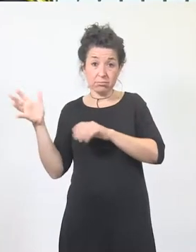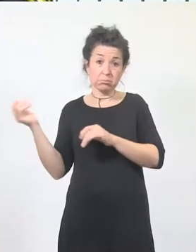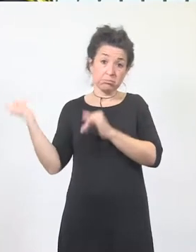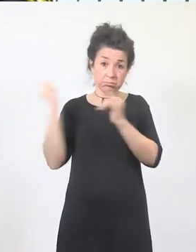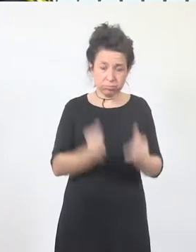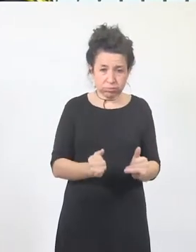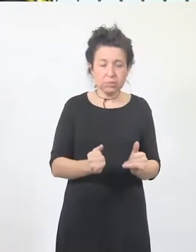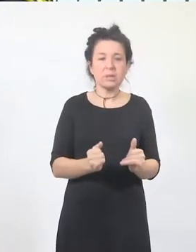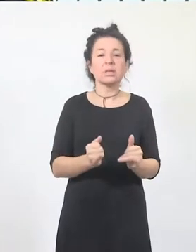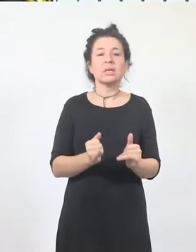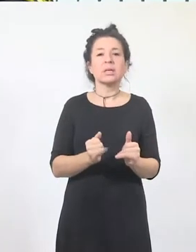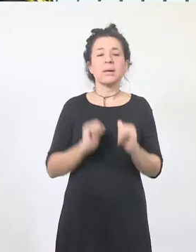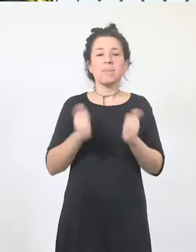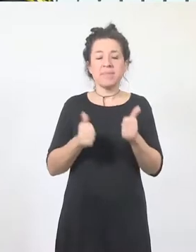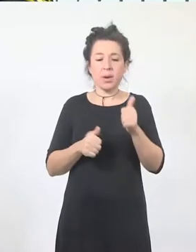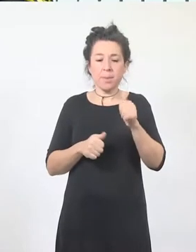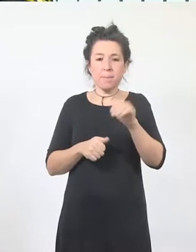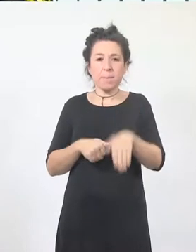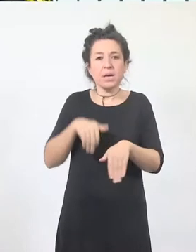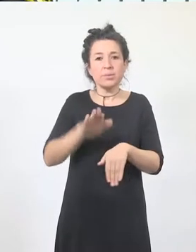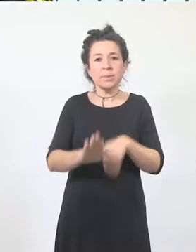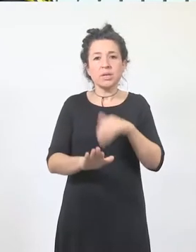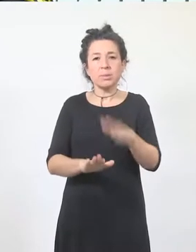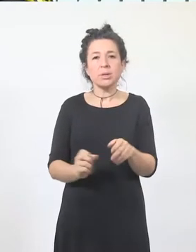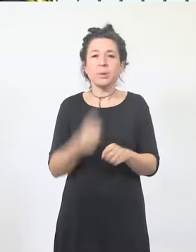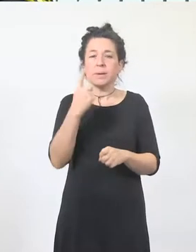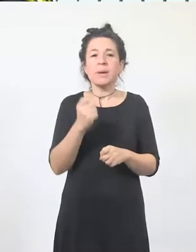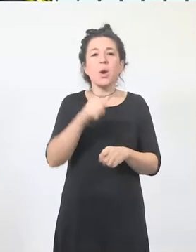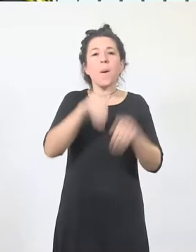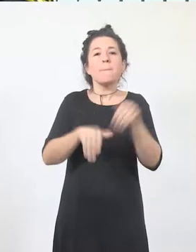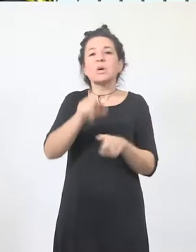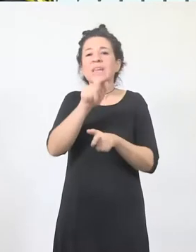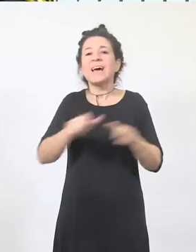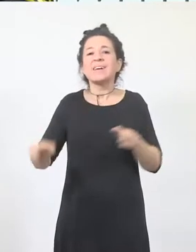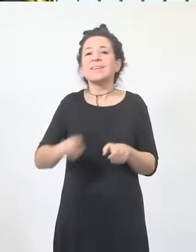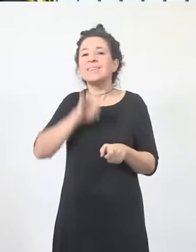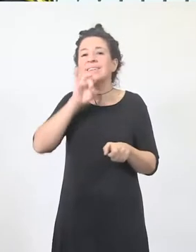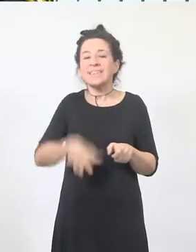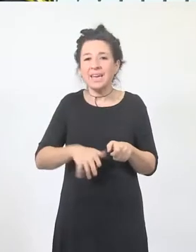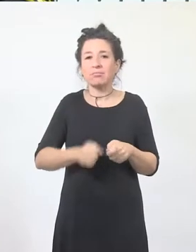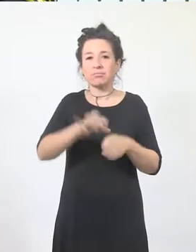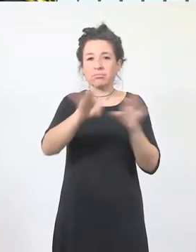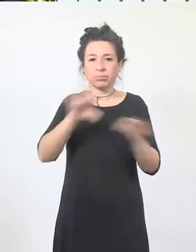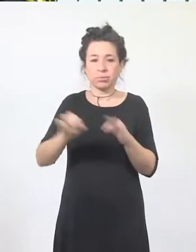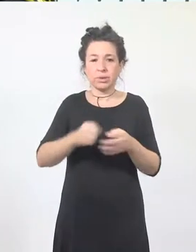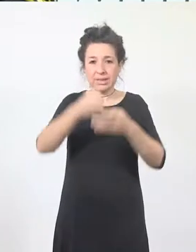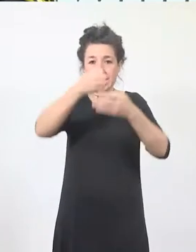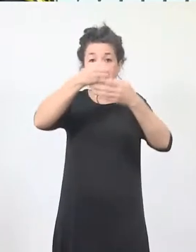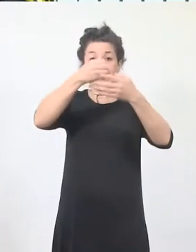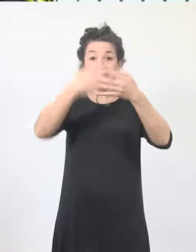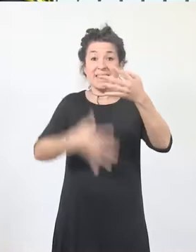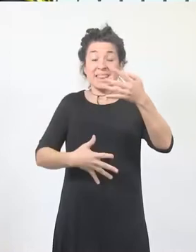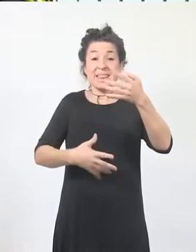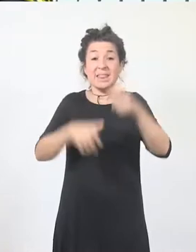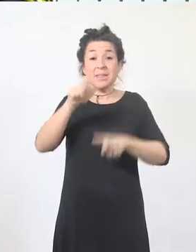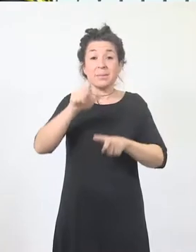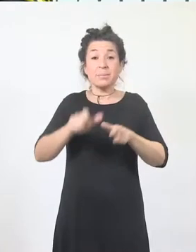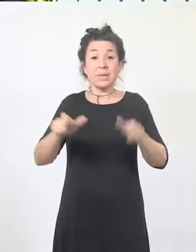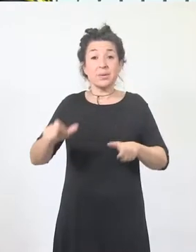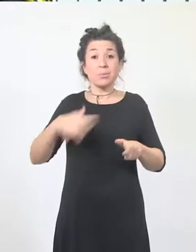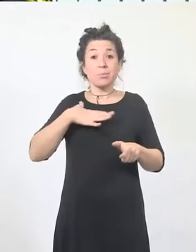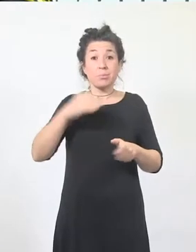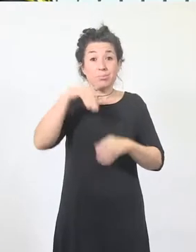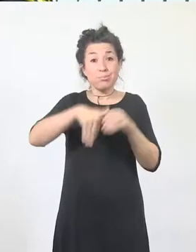Empezaron los primeros pasos, que eran la selección de los votantes. El censo que era referencia fue el